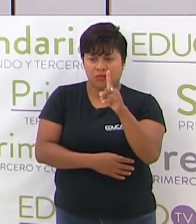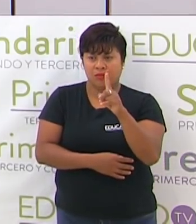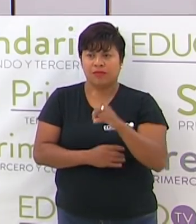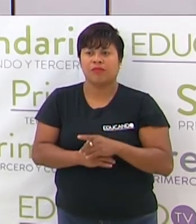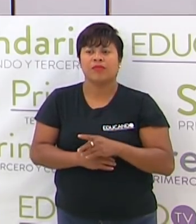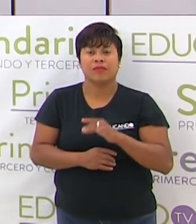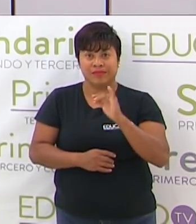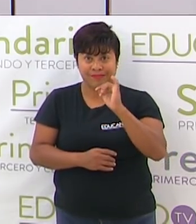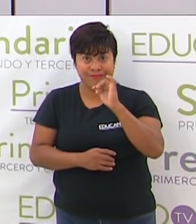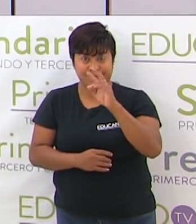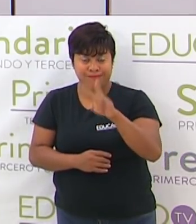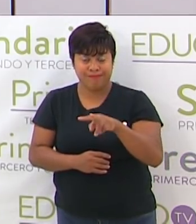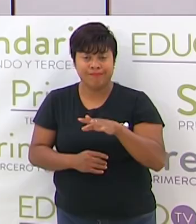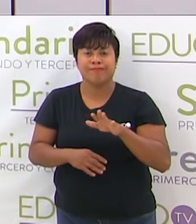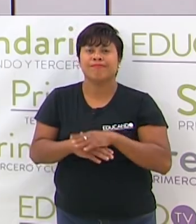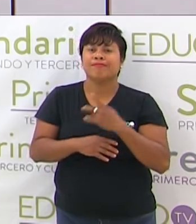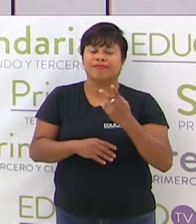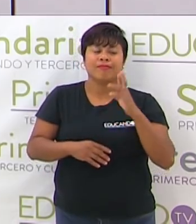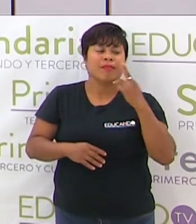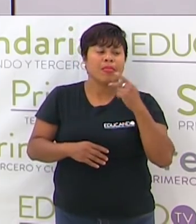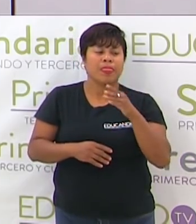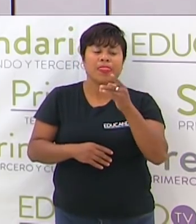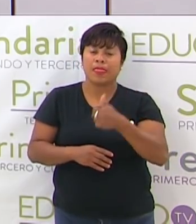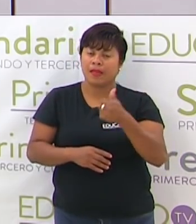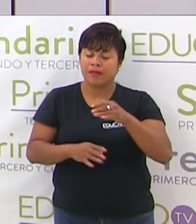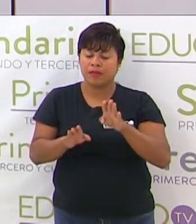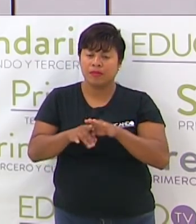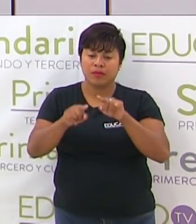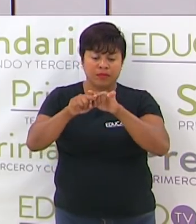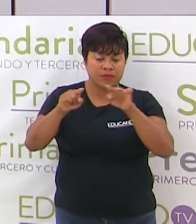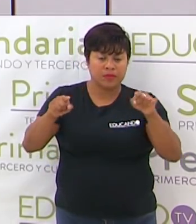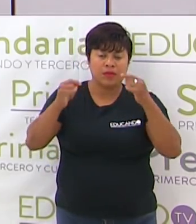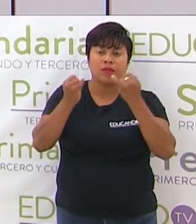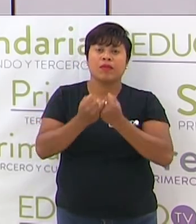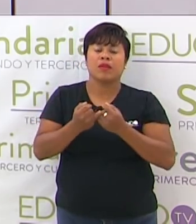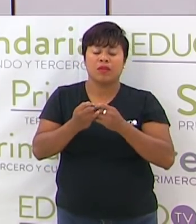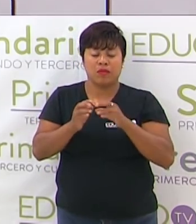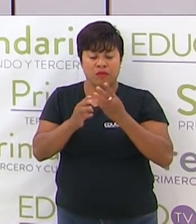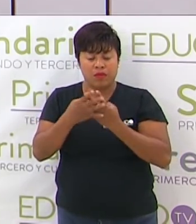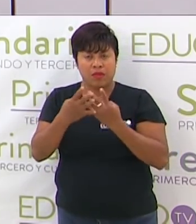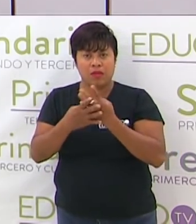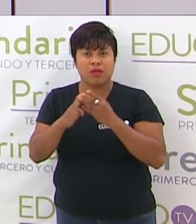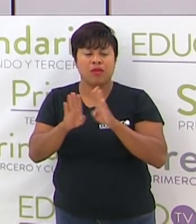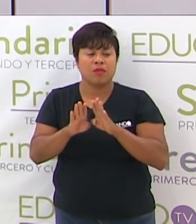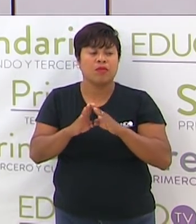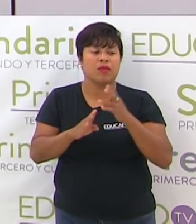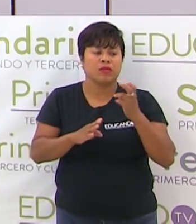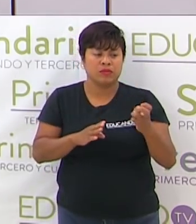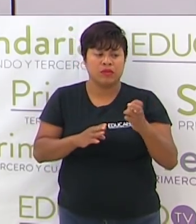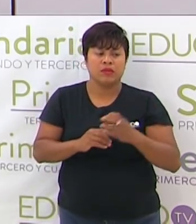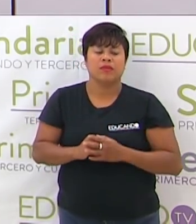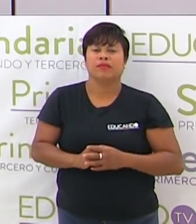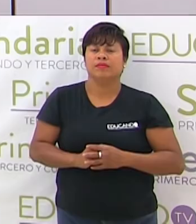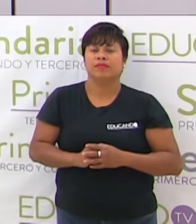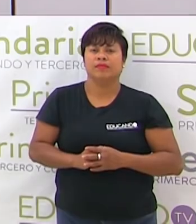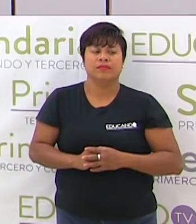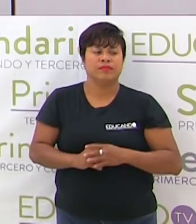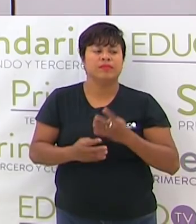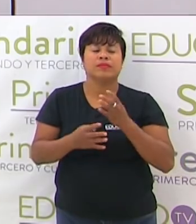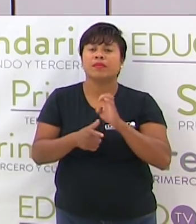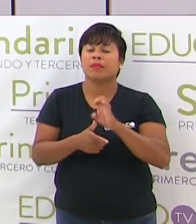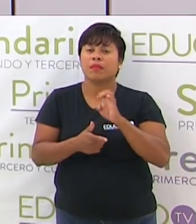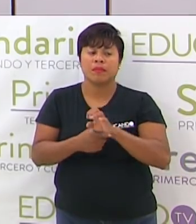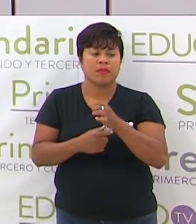1, ¿verdad? ¿Por qué? Porque recuerda que tanto debes de medir de aquí a acá, como también de acá a